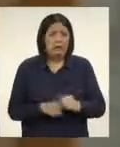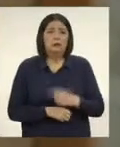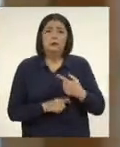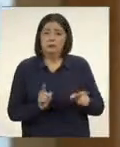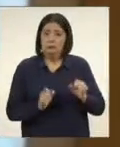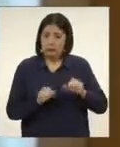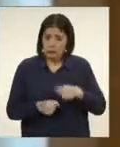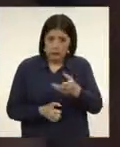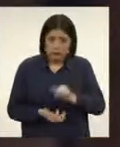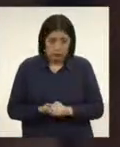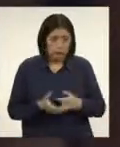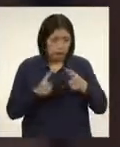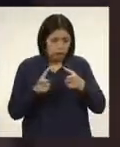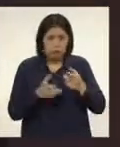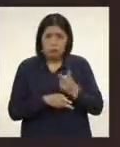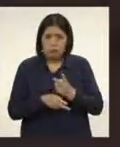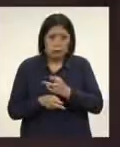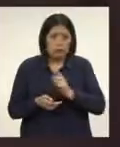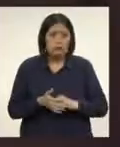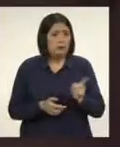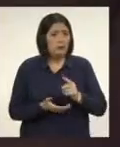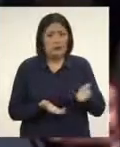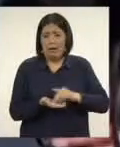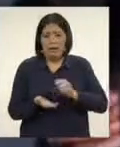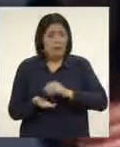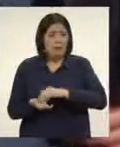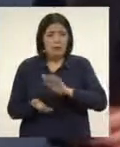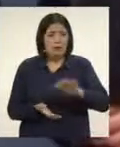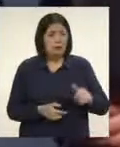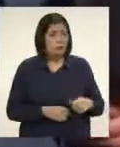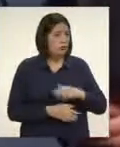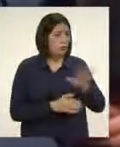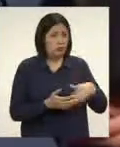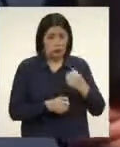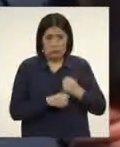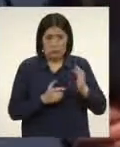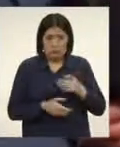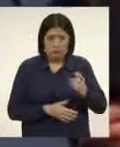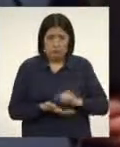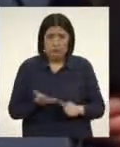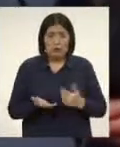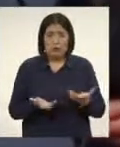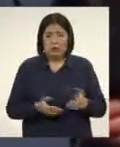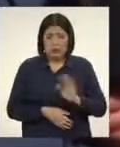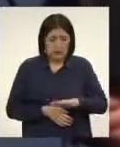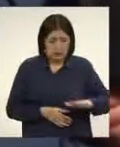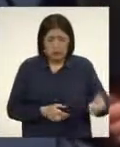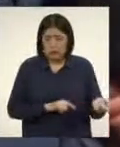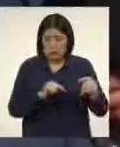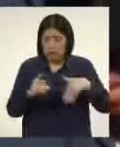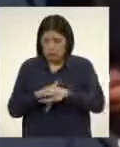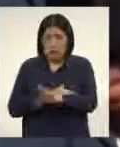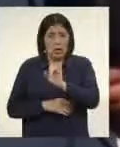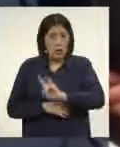están tomando las medidas para que los casos no aumenten. Todos estamos trabajando ya con la intención de que todo niño que llegue a emergencia sea